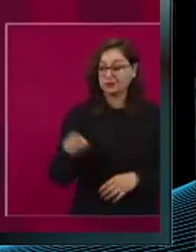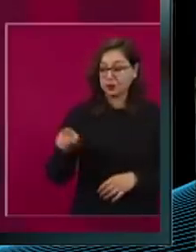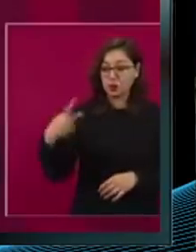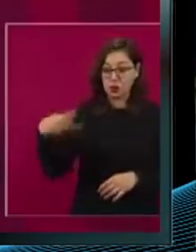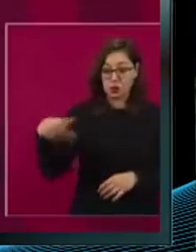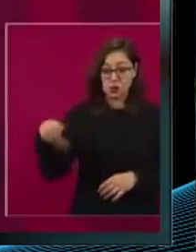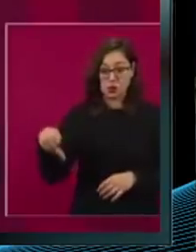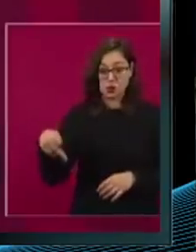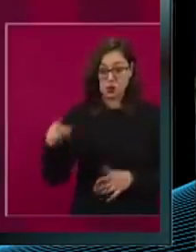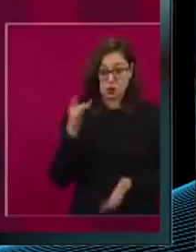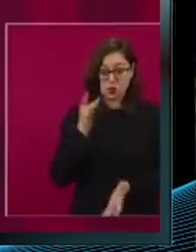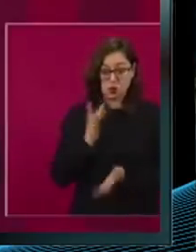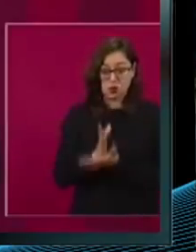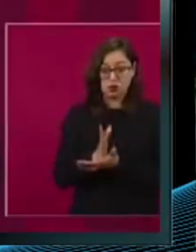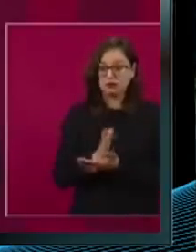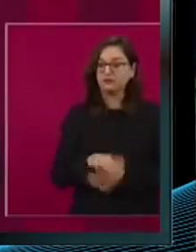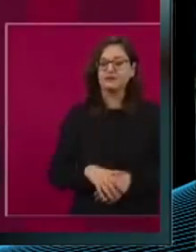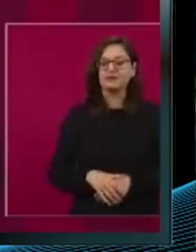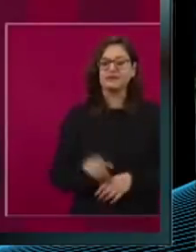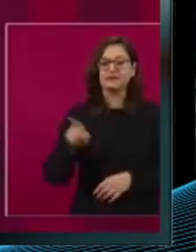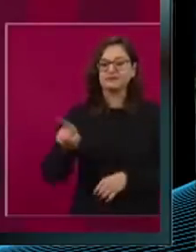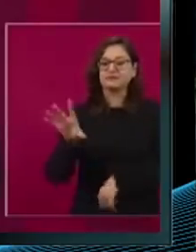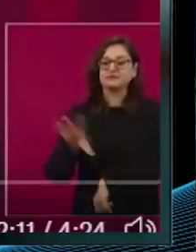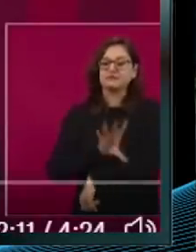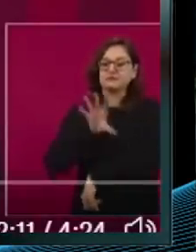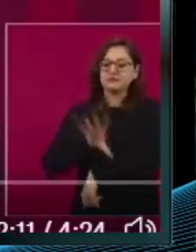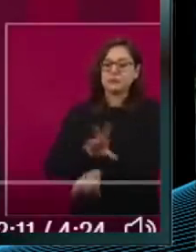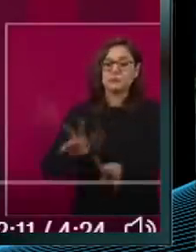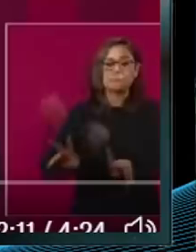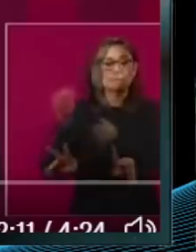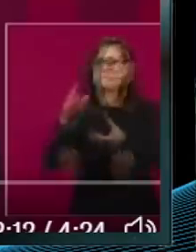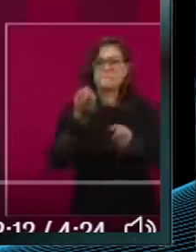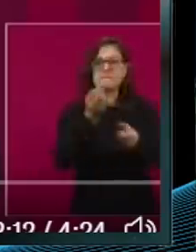Electricidad, y eso está prohibido.